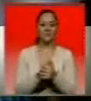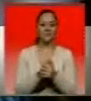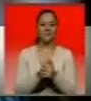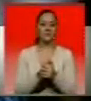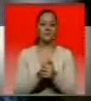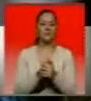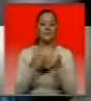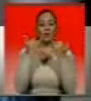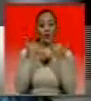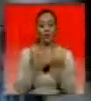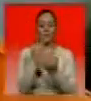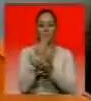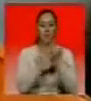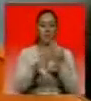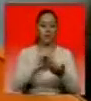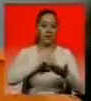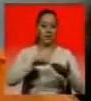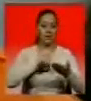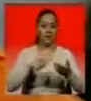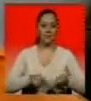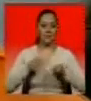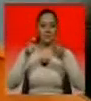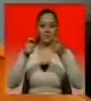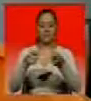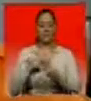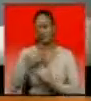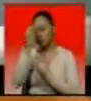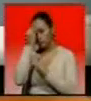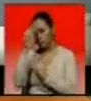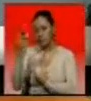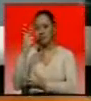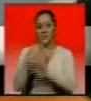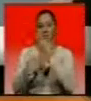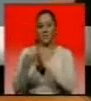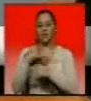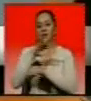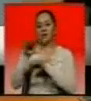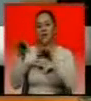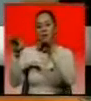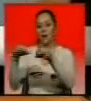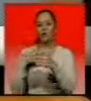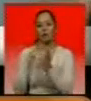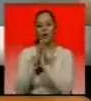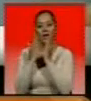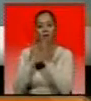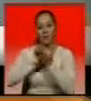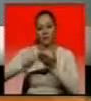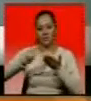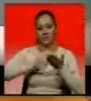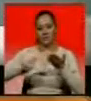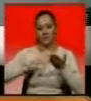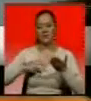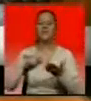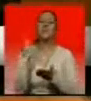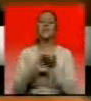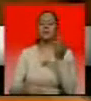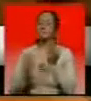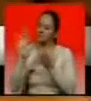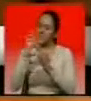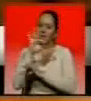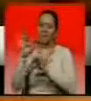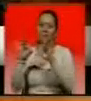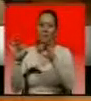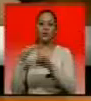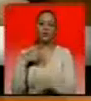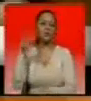que escribía, pues para mí eran lágrimas. Inclusive cuando yo se la conté a ella, se dice, mira, tengo un regalo para ti, le digo. Y le digo, pero dime qué, no un regalo,